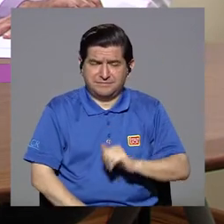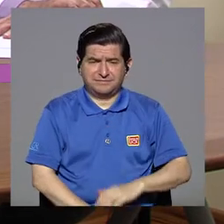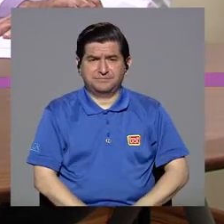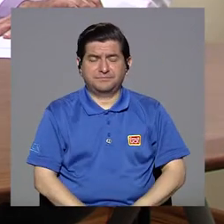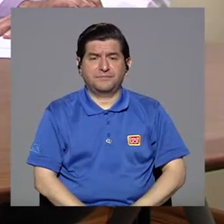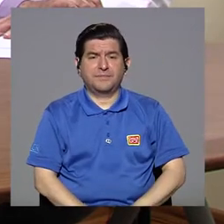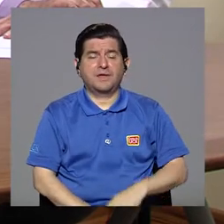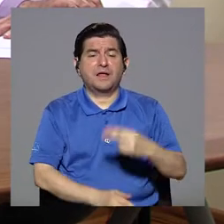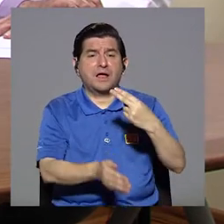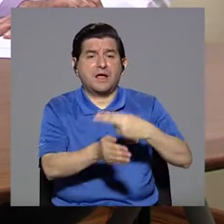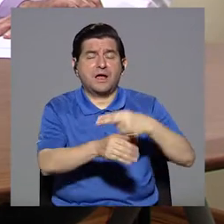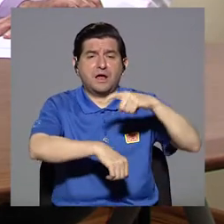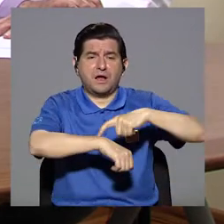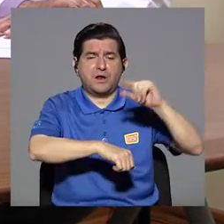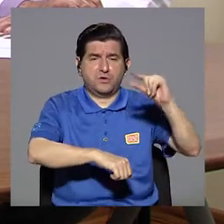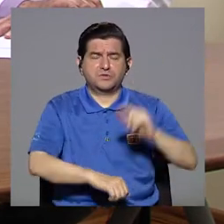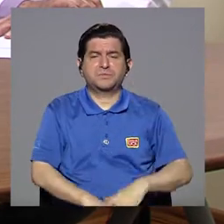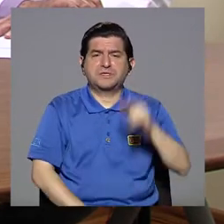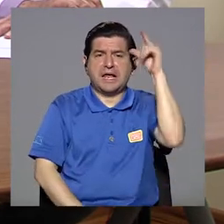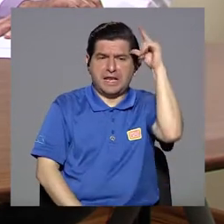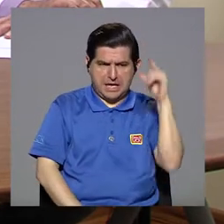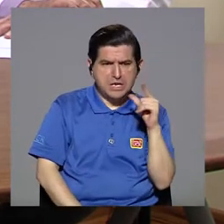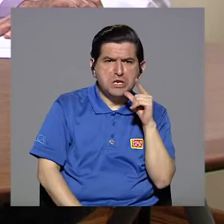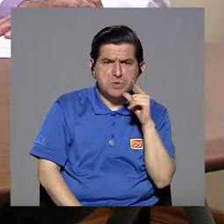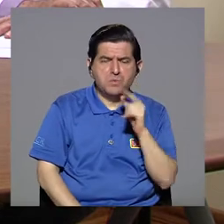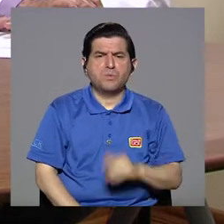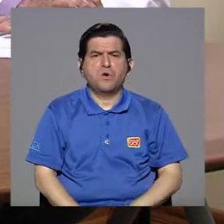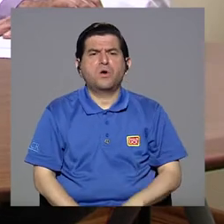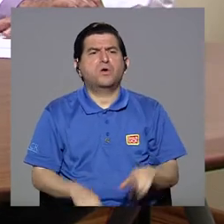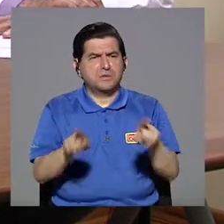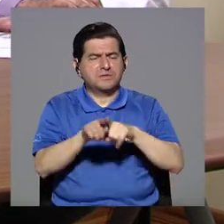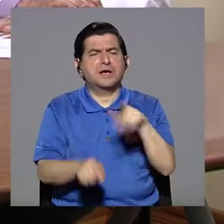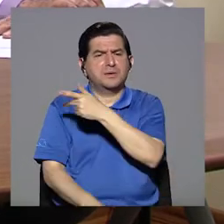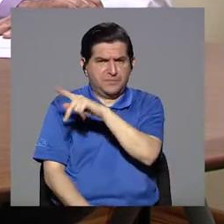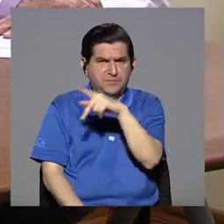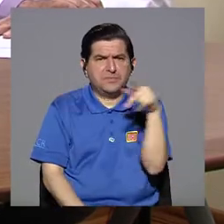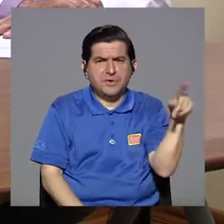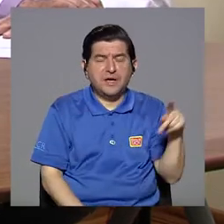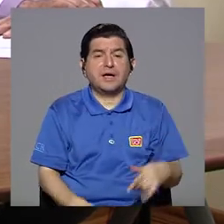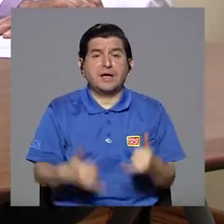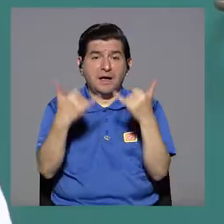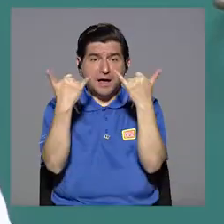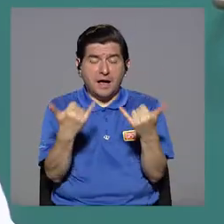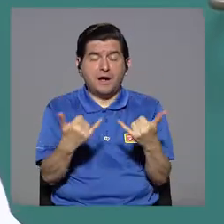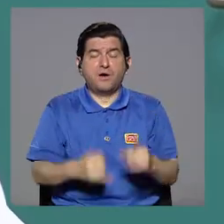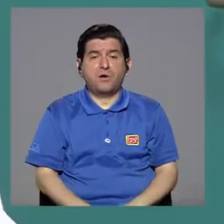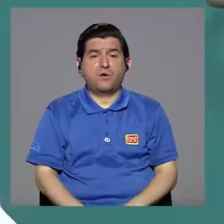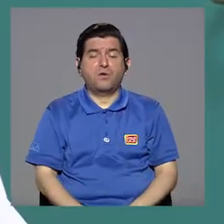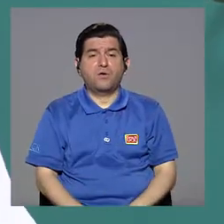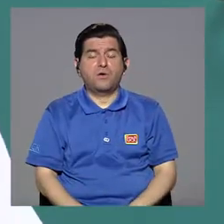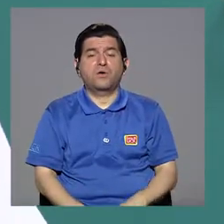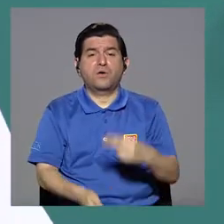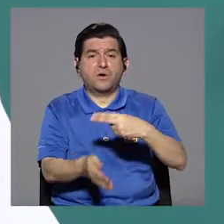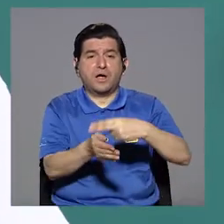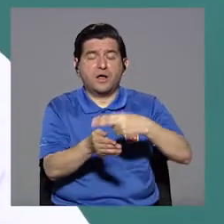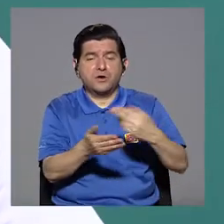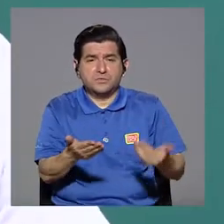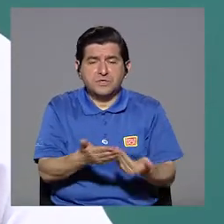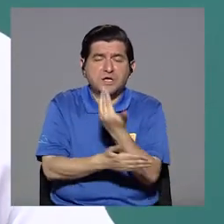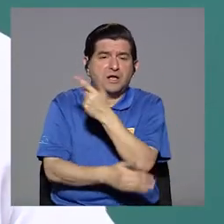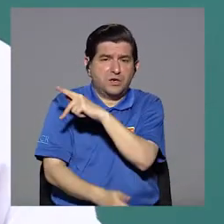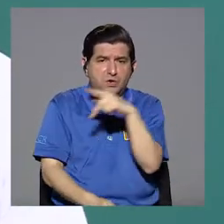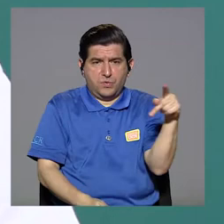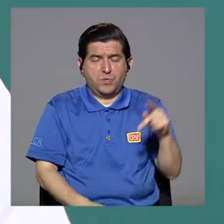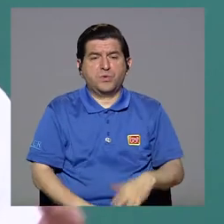conocimiento bueno el hospital de haber obtenido un limón lo tiene en este momento sino que quiere montar ya no tiene ahora con el hospital 9 puntarenas